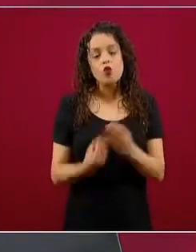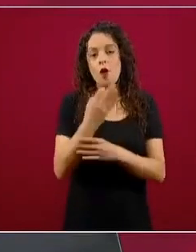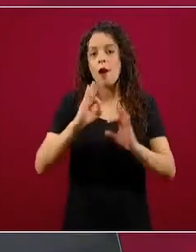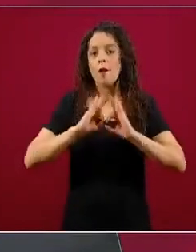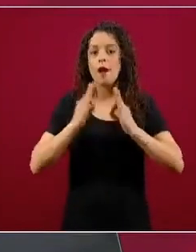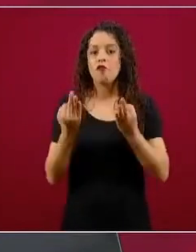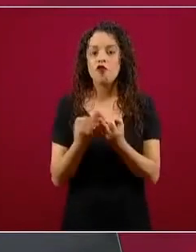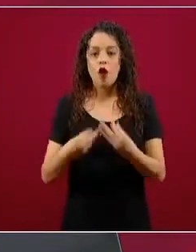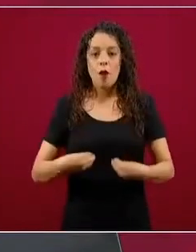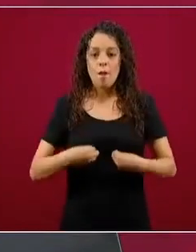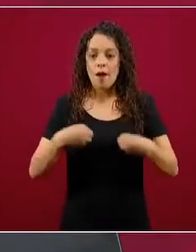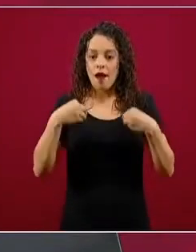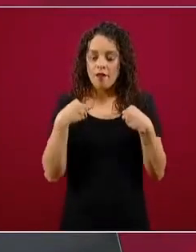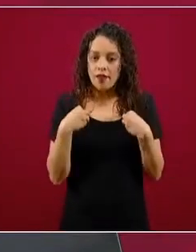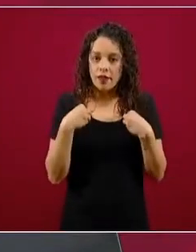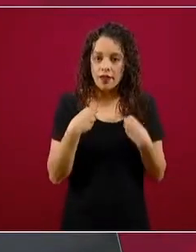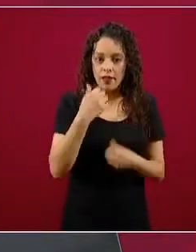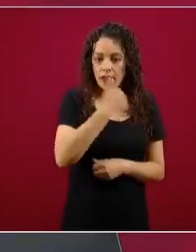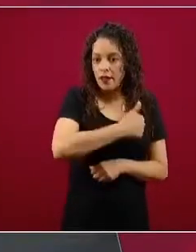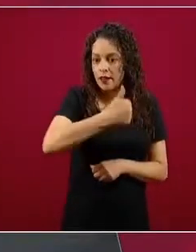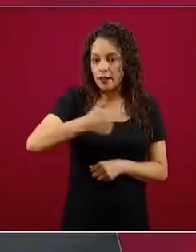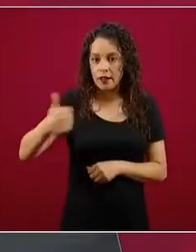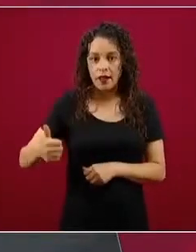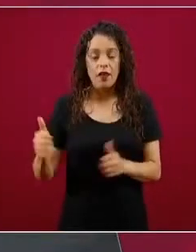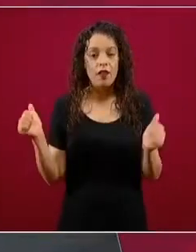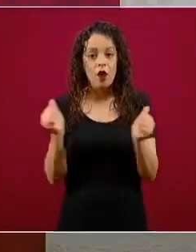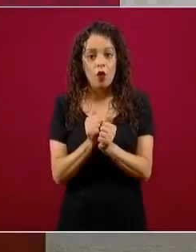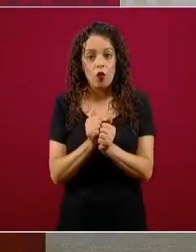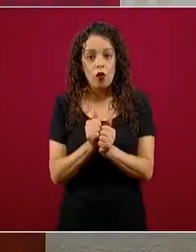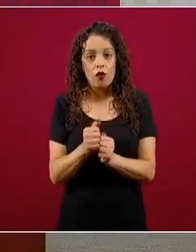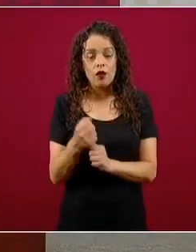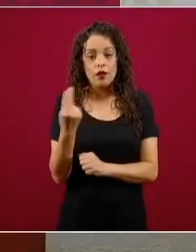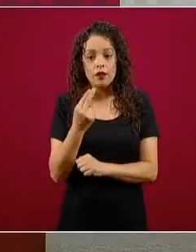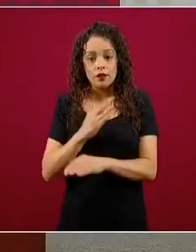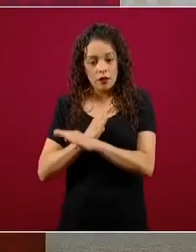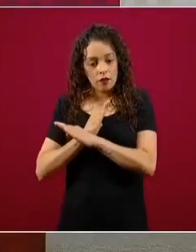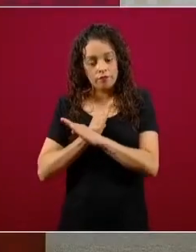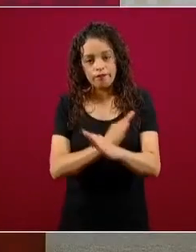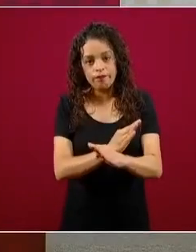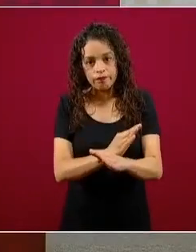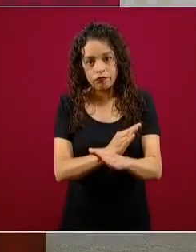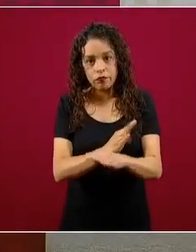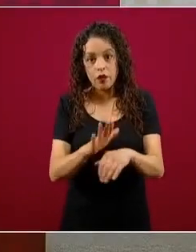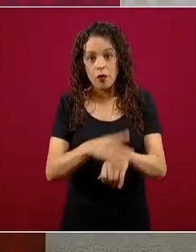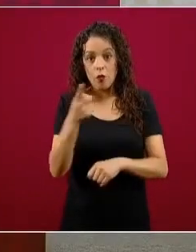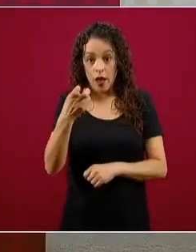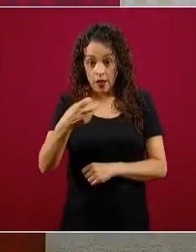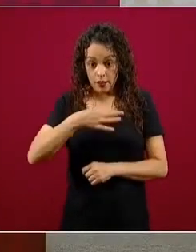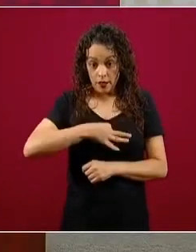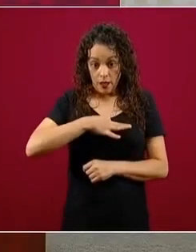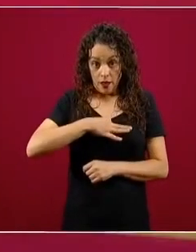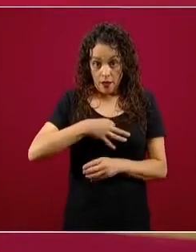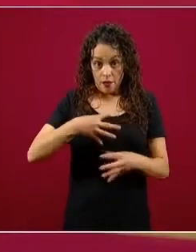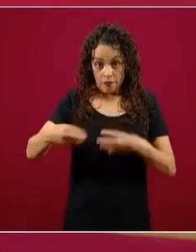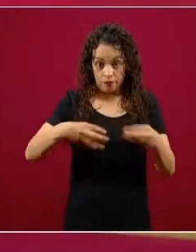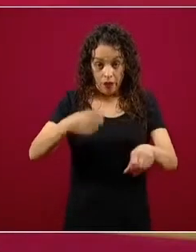vivir respecto a la prevención de una enfermedad infecciosa que se transmite por vía aérea. Y eso